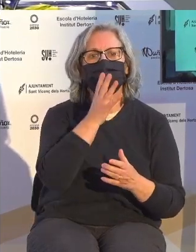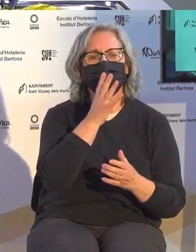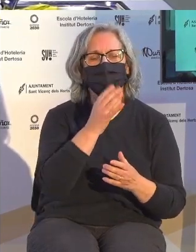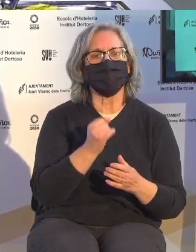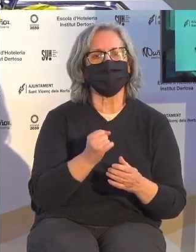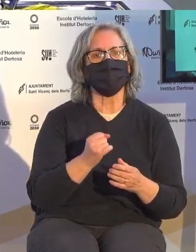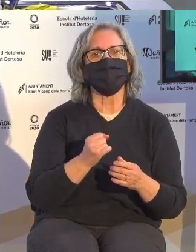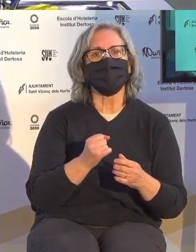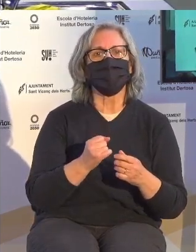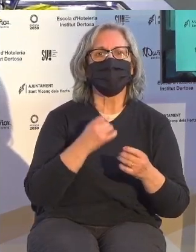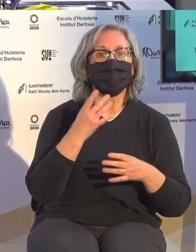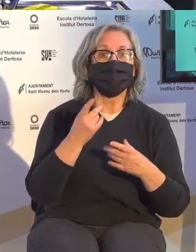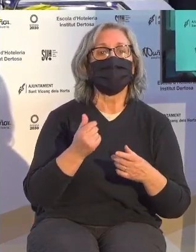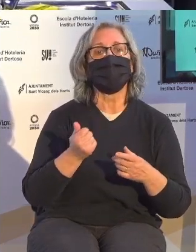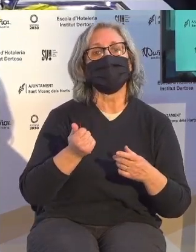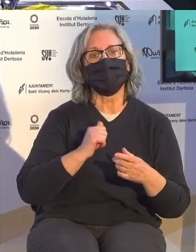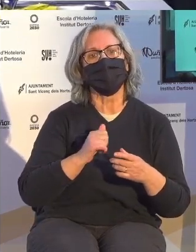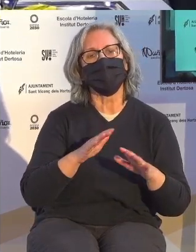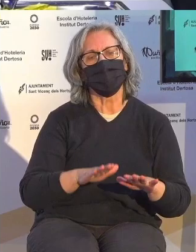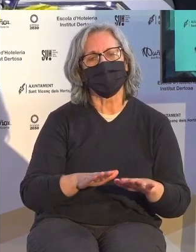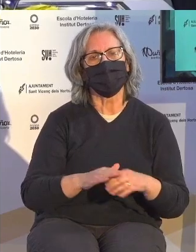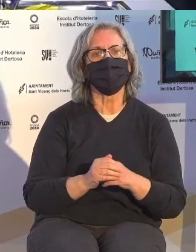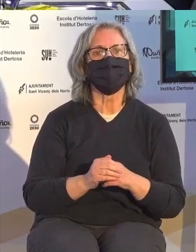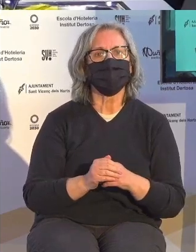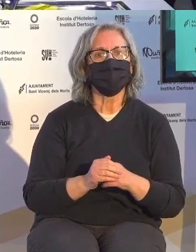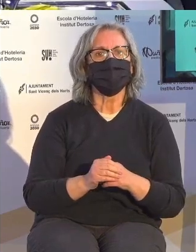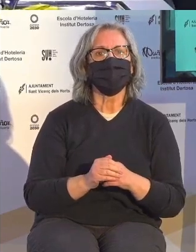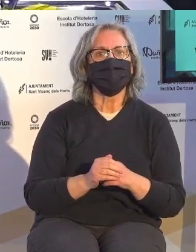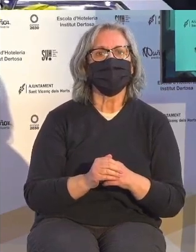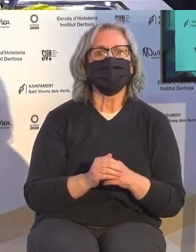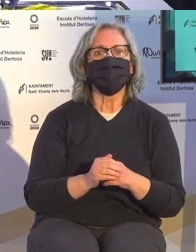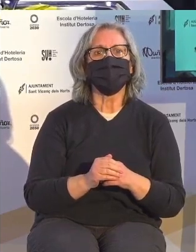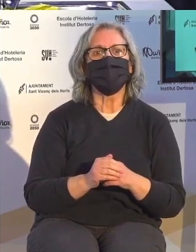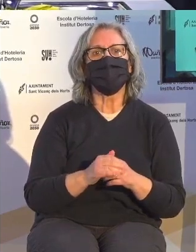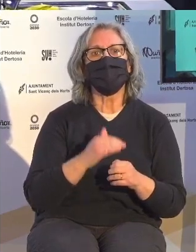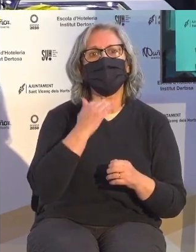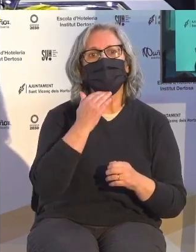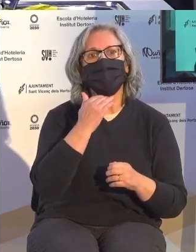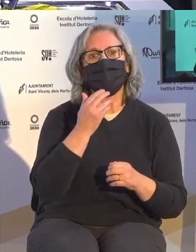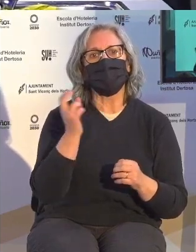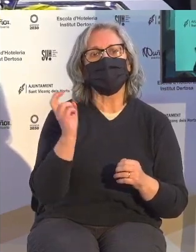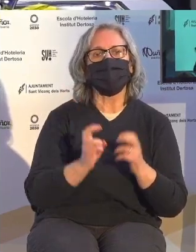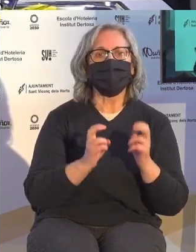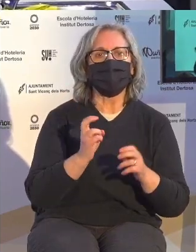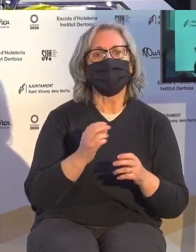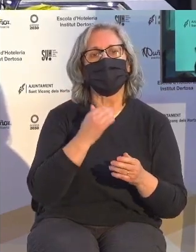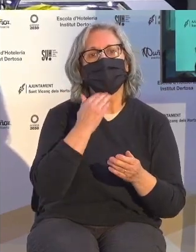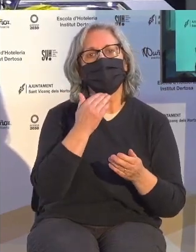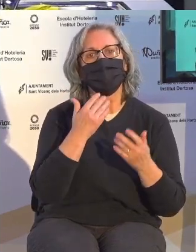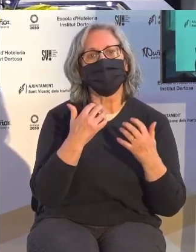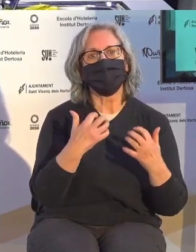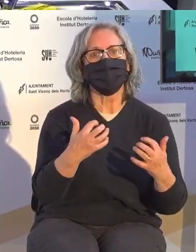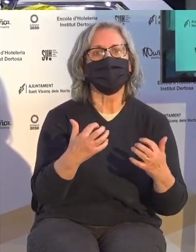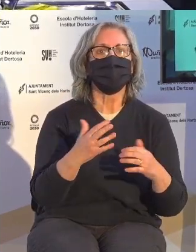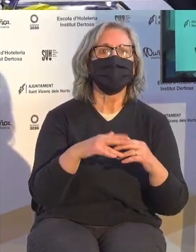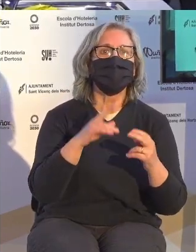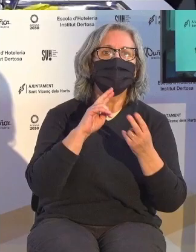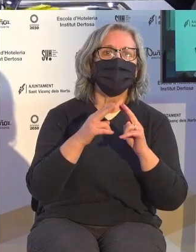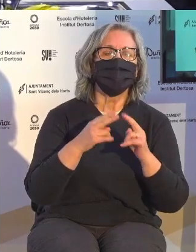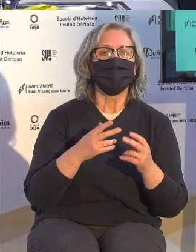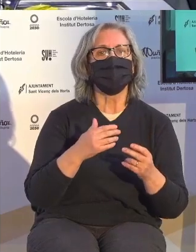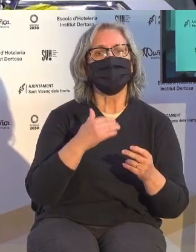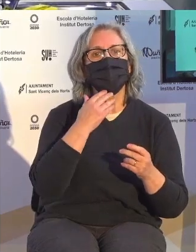estoy muy muy contenta de poder participar al presenciar un evento como esto de nuevo de ver la gente presencialmente